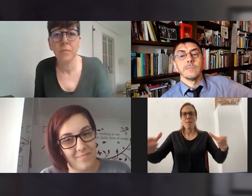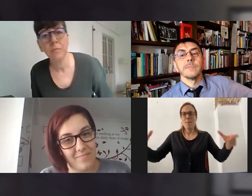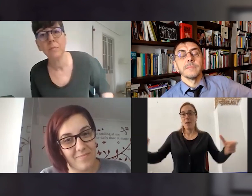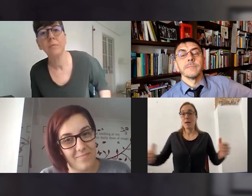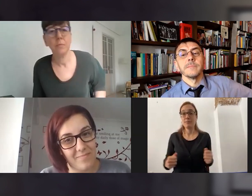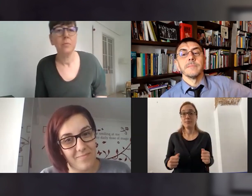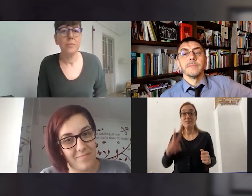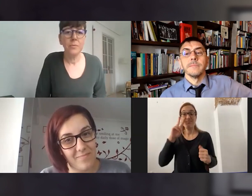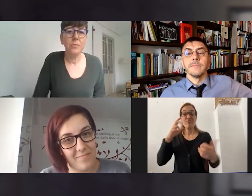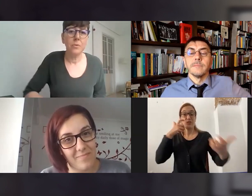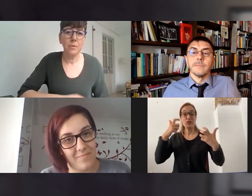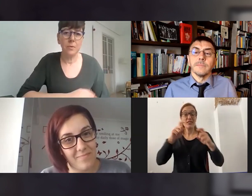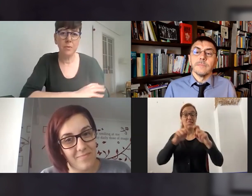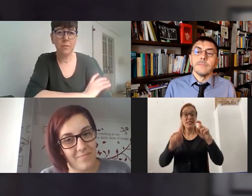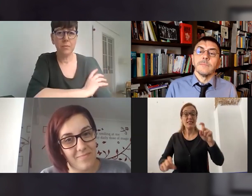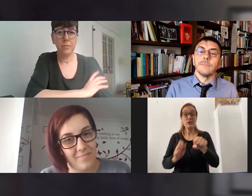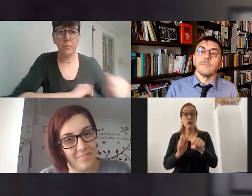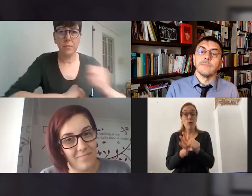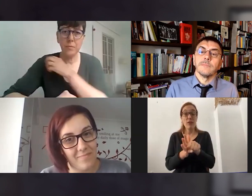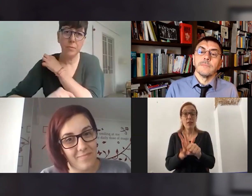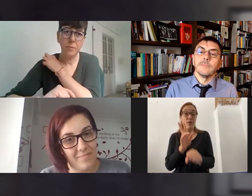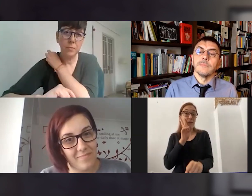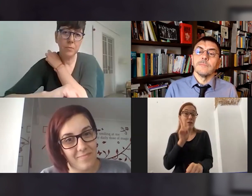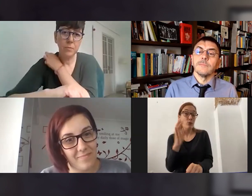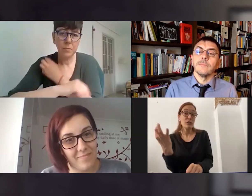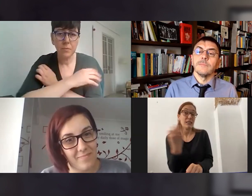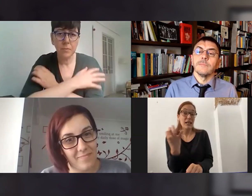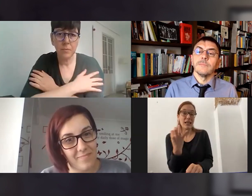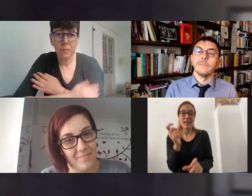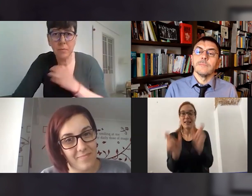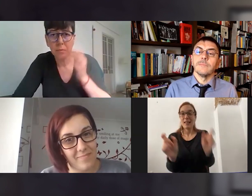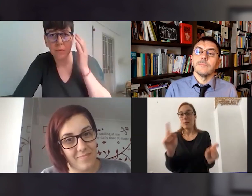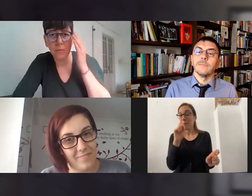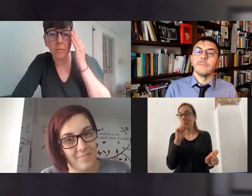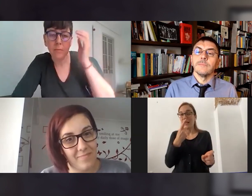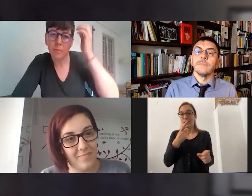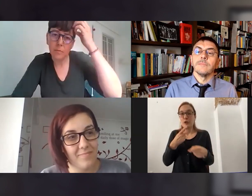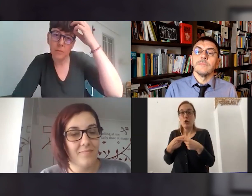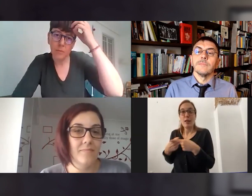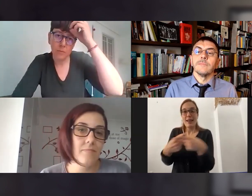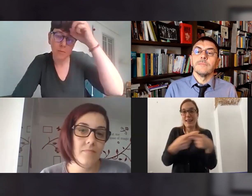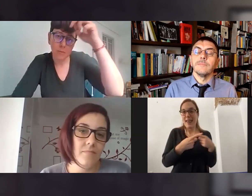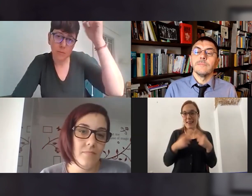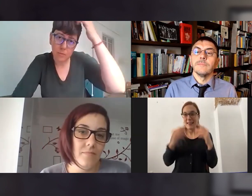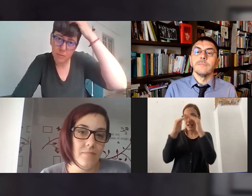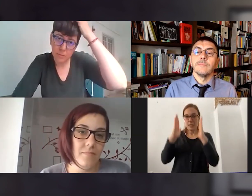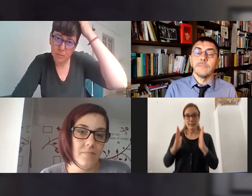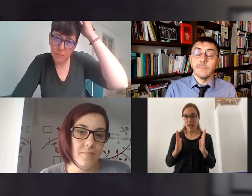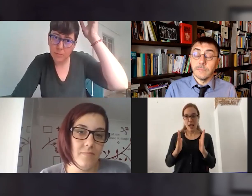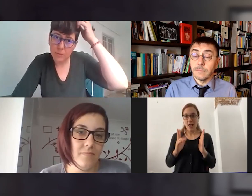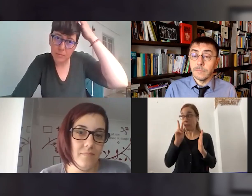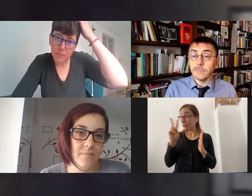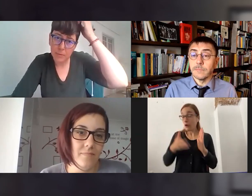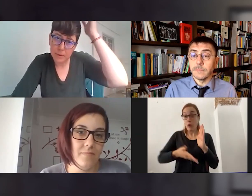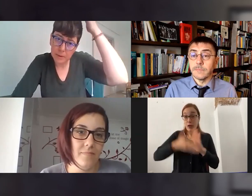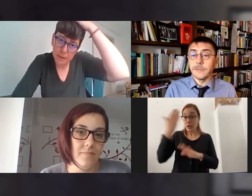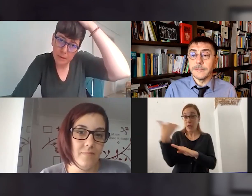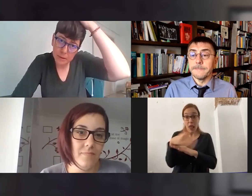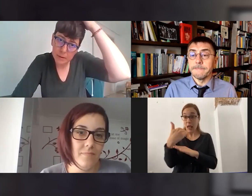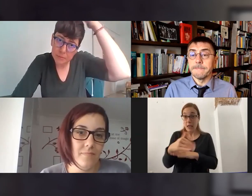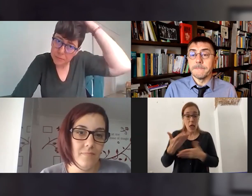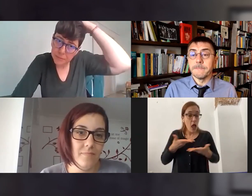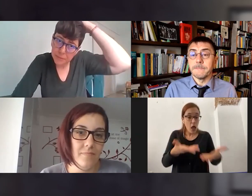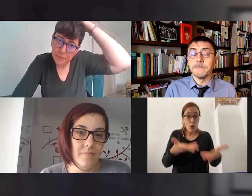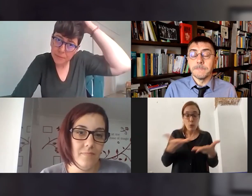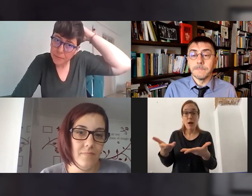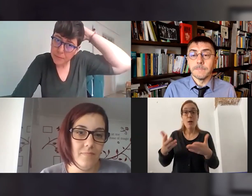del COVID. Vemos cómo la gente, la mayor solidaridad era de las casas. Vemos cómo la gente ha salido a la calle a ayudar a la gente. Solo el pueblo